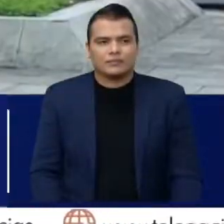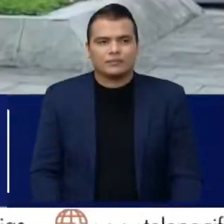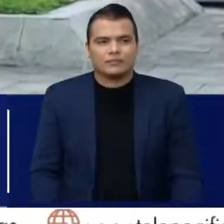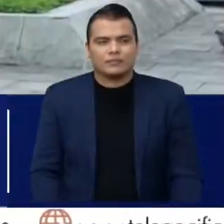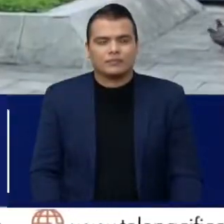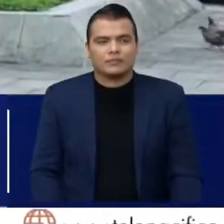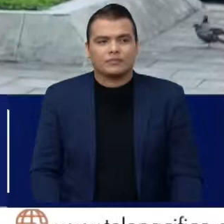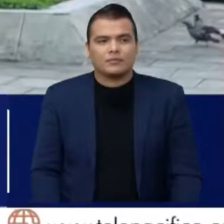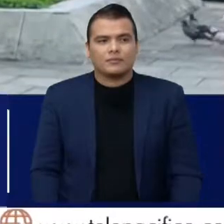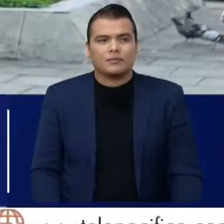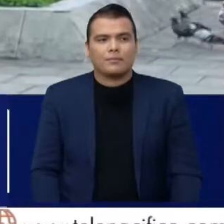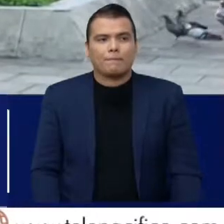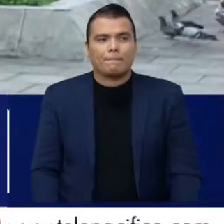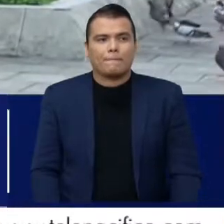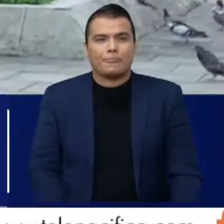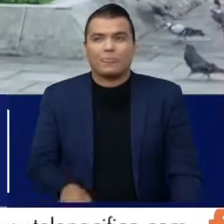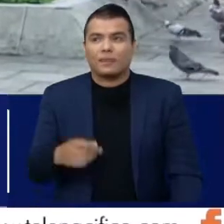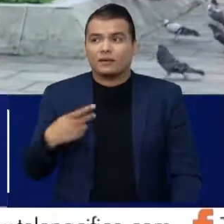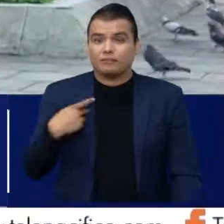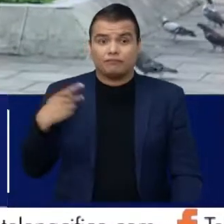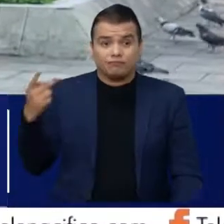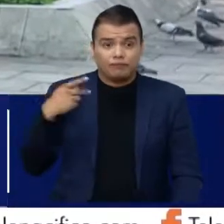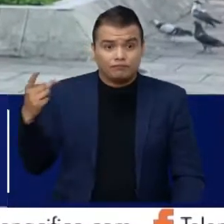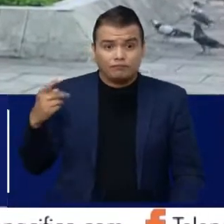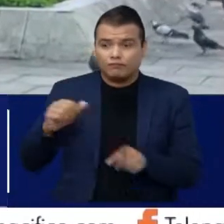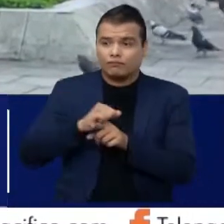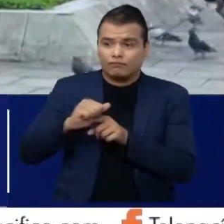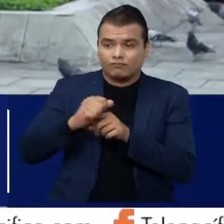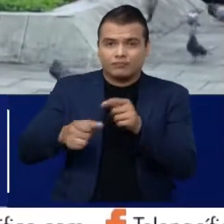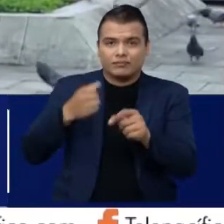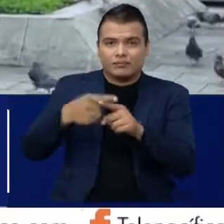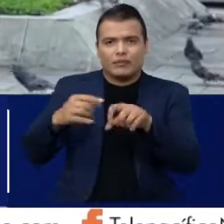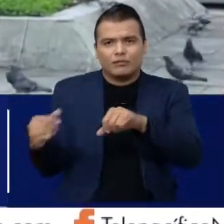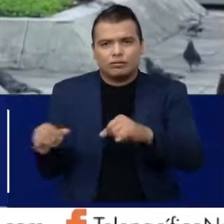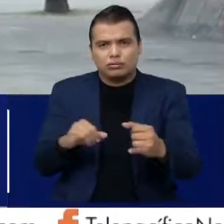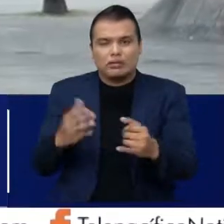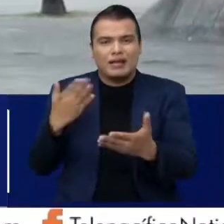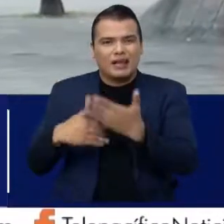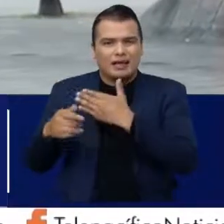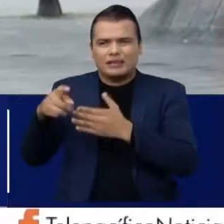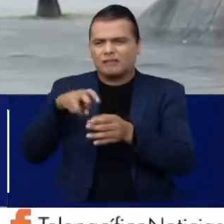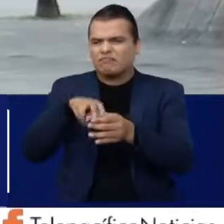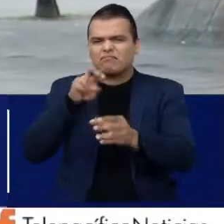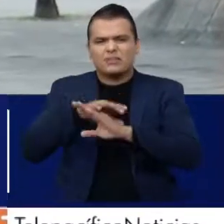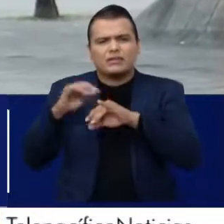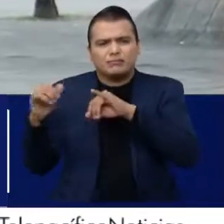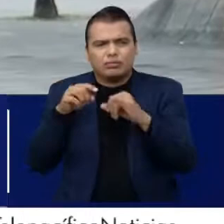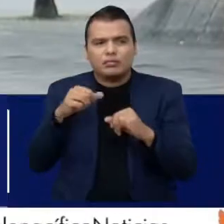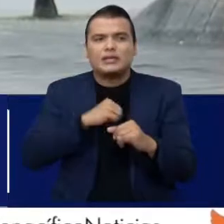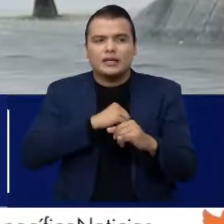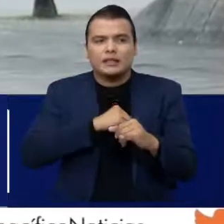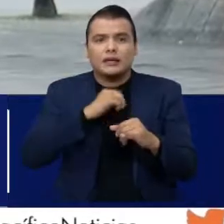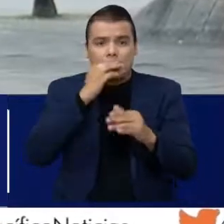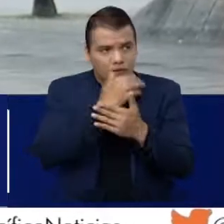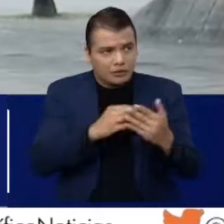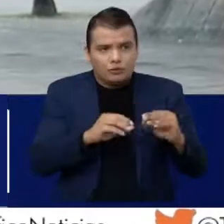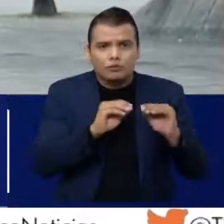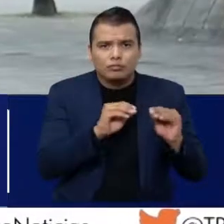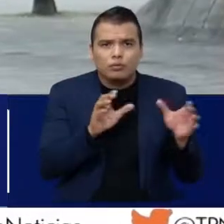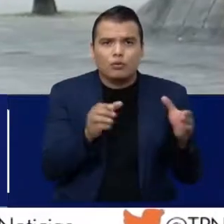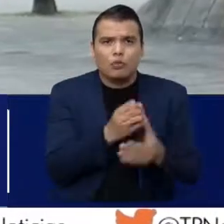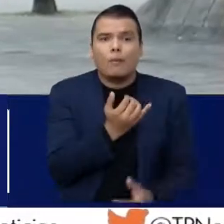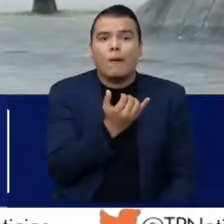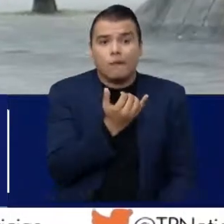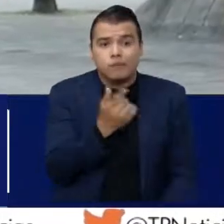Me di el gusto de entrenar con el ciclismo. Cuando se retiró del ciclismo aquí en Tuluá, tenía un equipo de niños. Fue un hombre que hizo